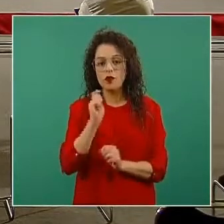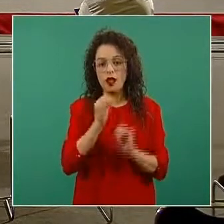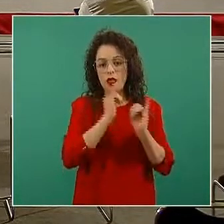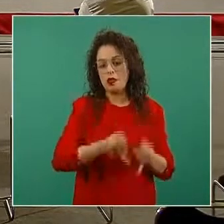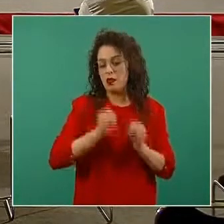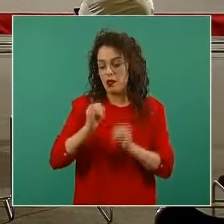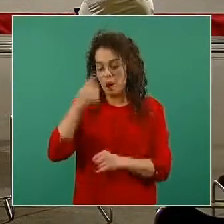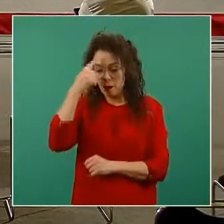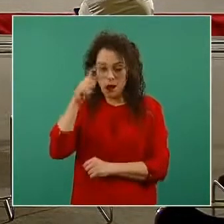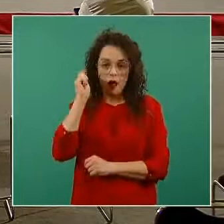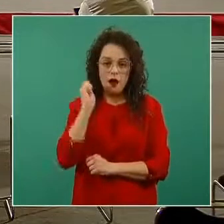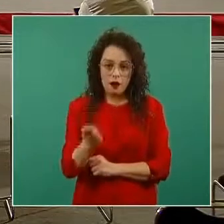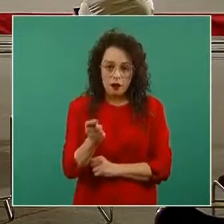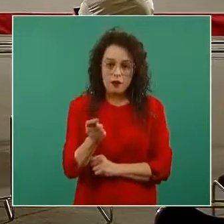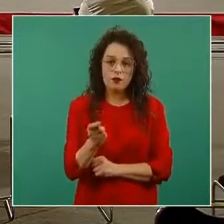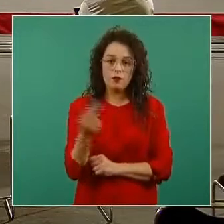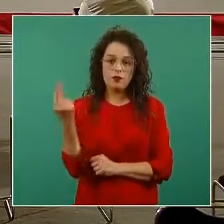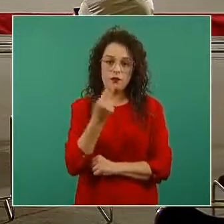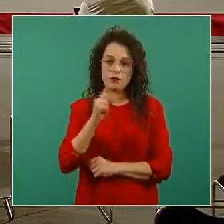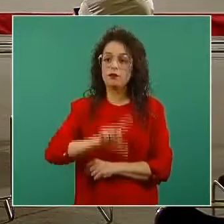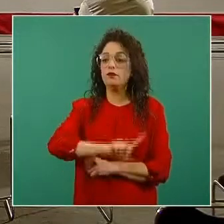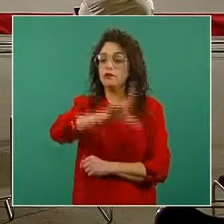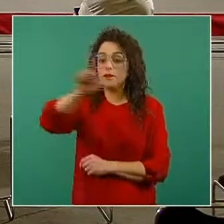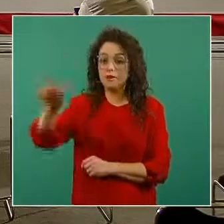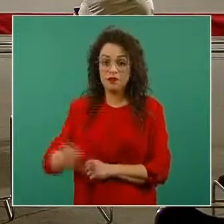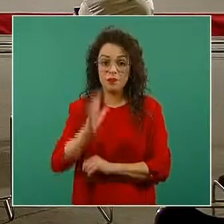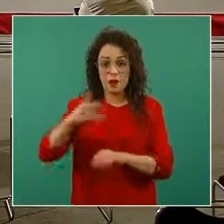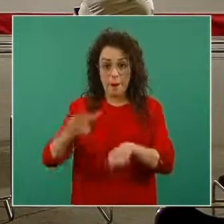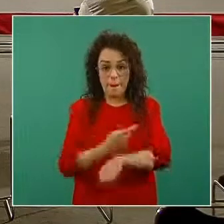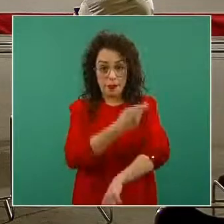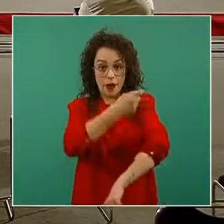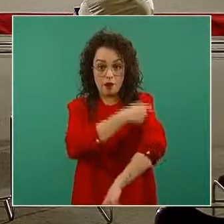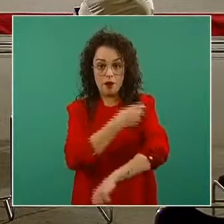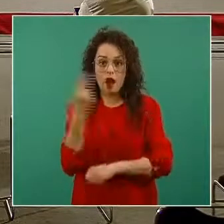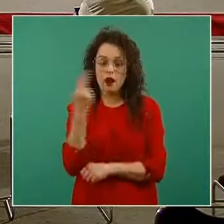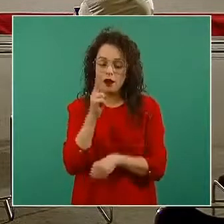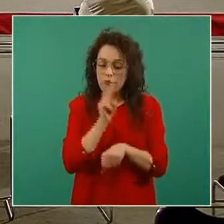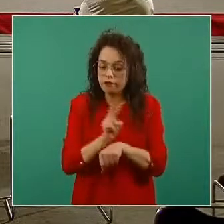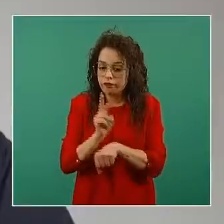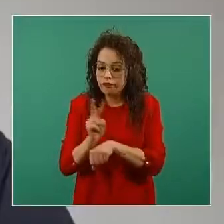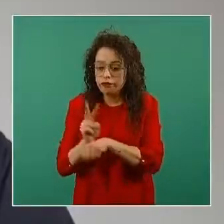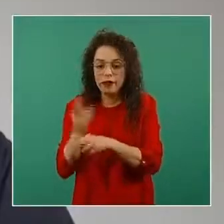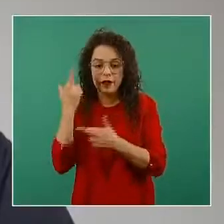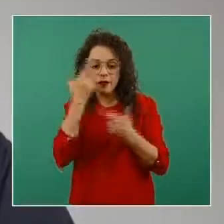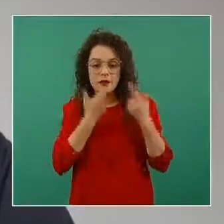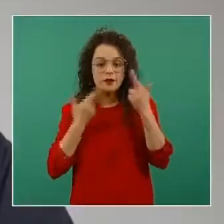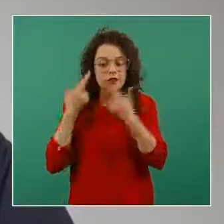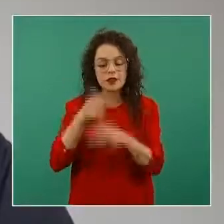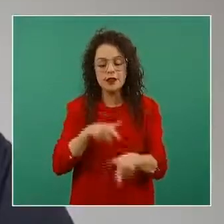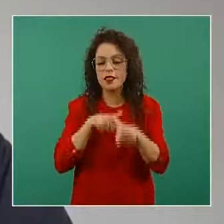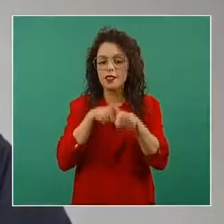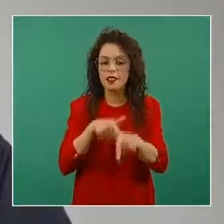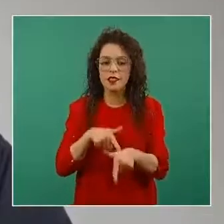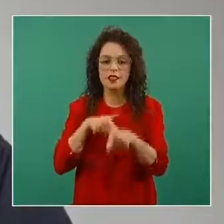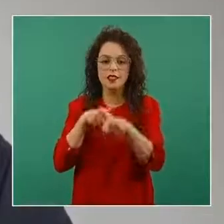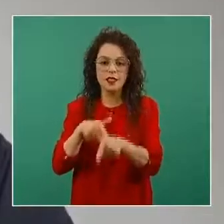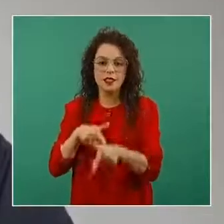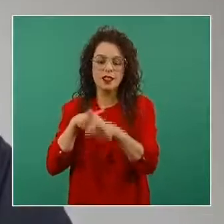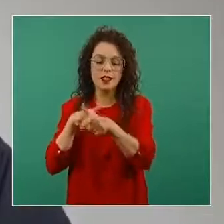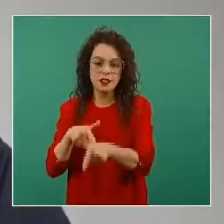del seguimiento que se tiene que tener posterior a la aplicación de la vacuna y este monitoreo que se realiza para